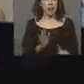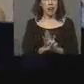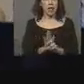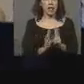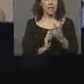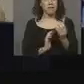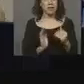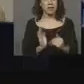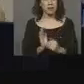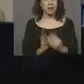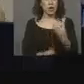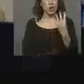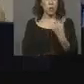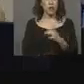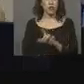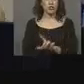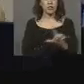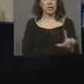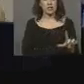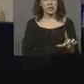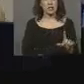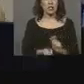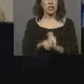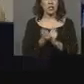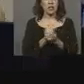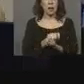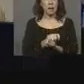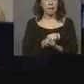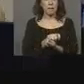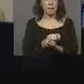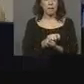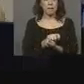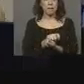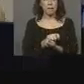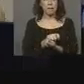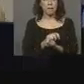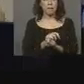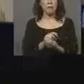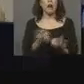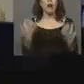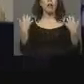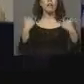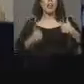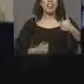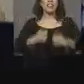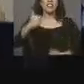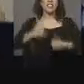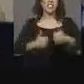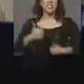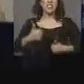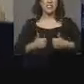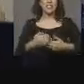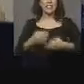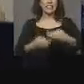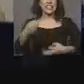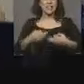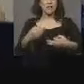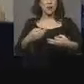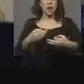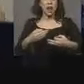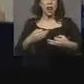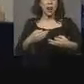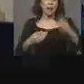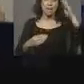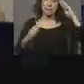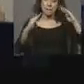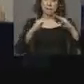número 20.477, que modifica la competencia de tribunales militares, aclarándose que tanto